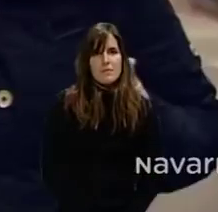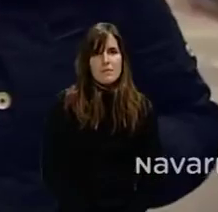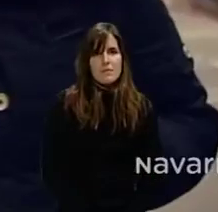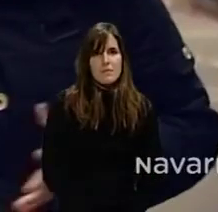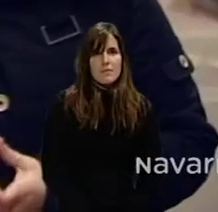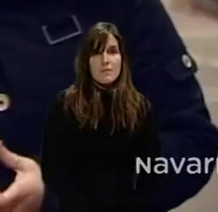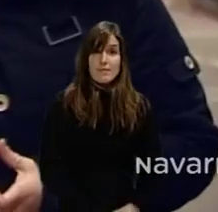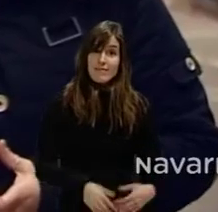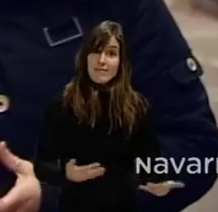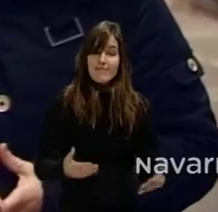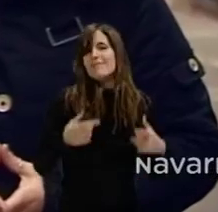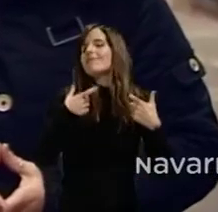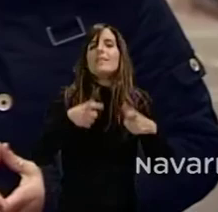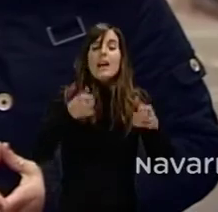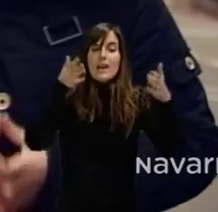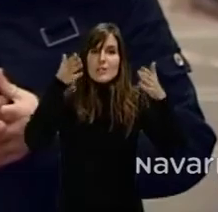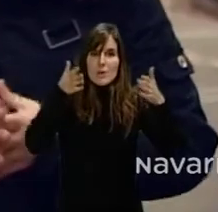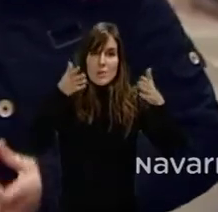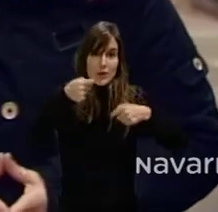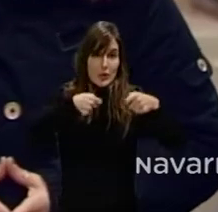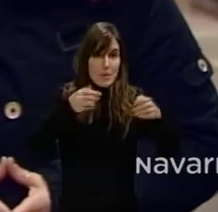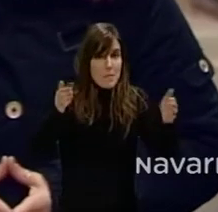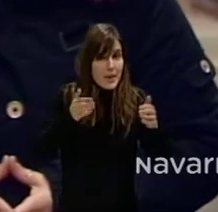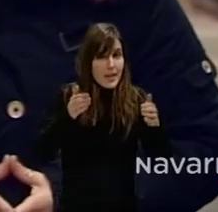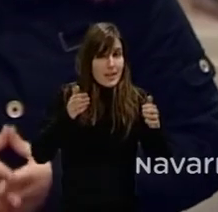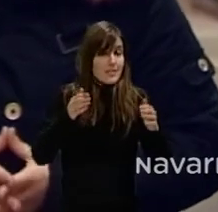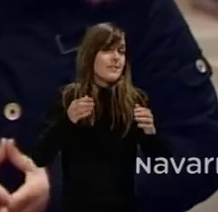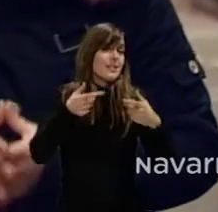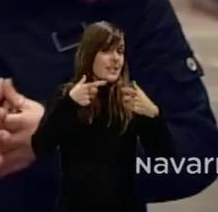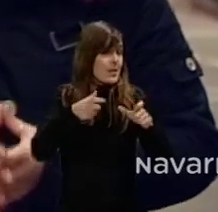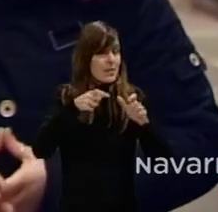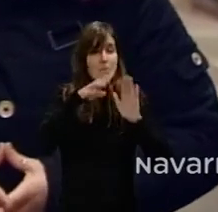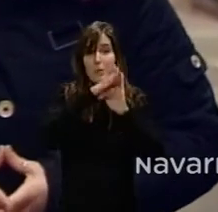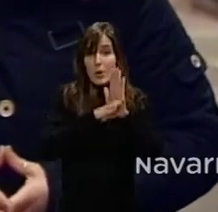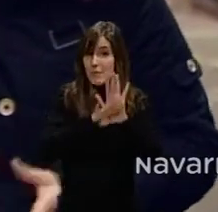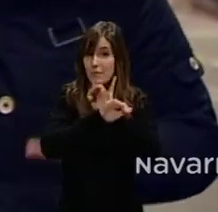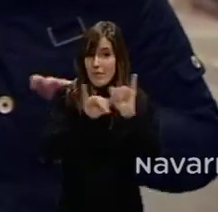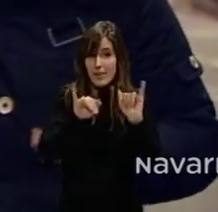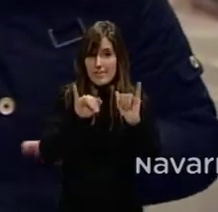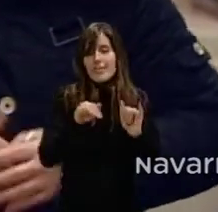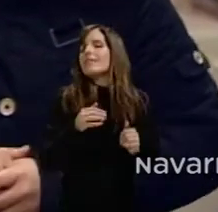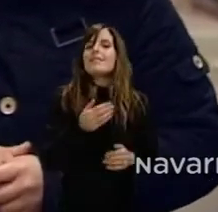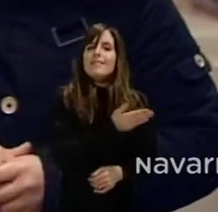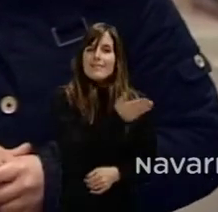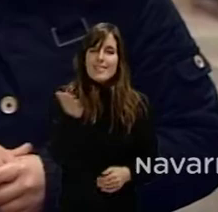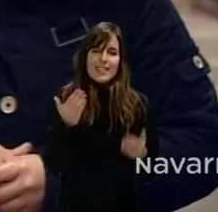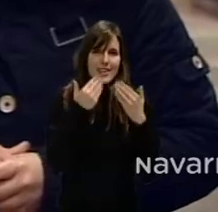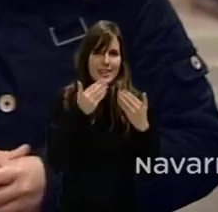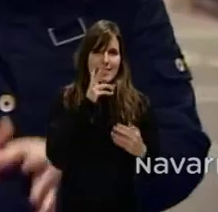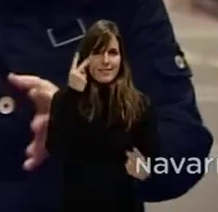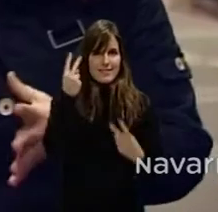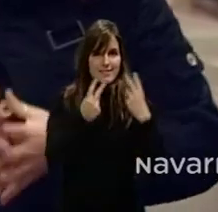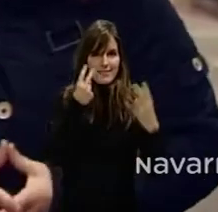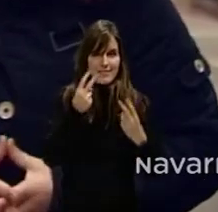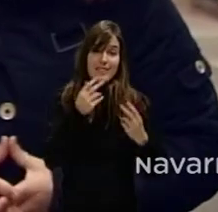y así con nuestra sección de asesoramiento al pequeño comercio terminamos como siempre nuestro programa de hoy muchísimas gracias por habernos